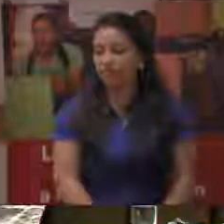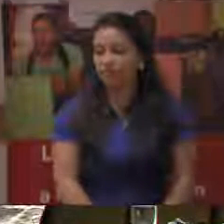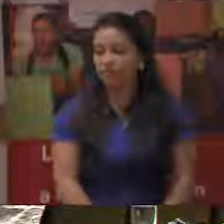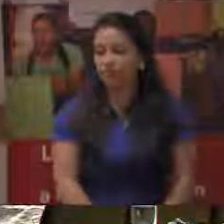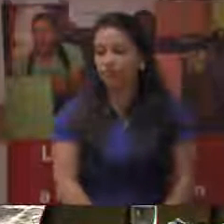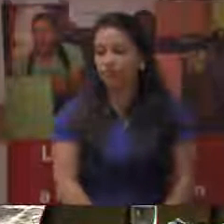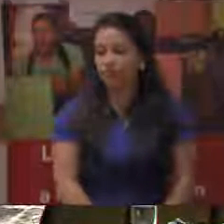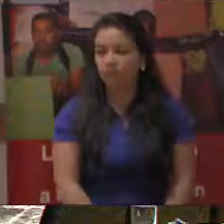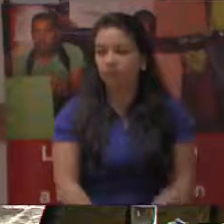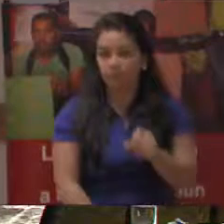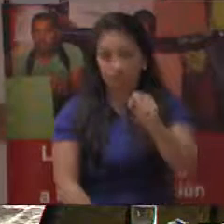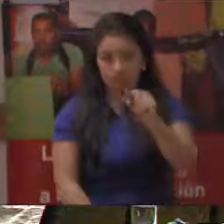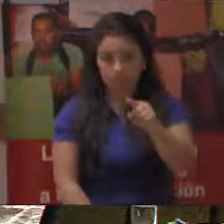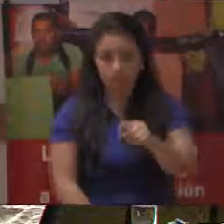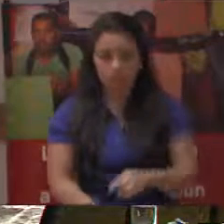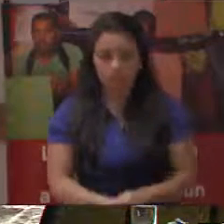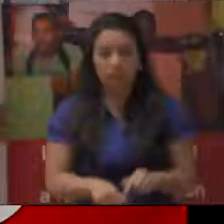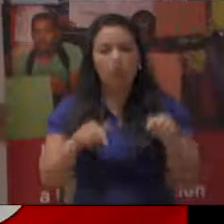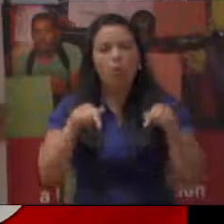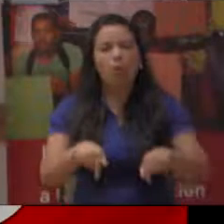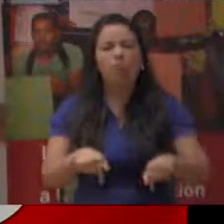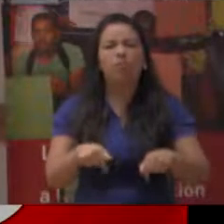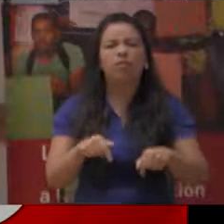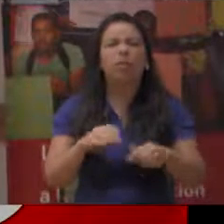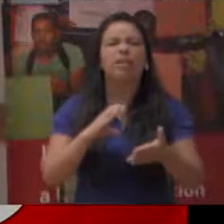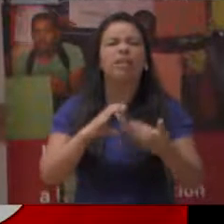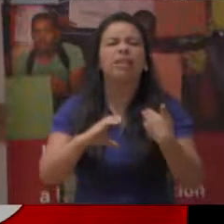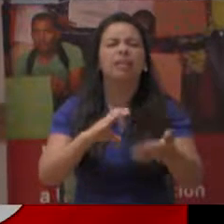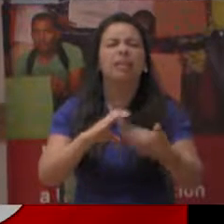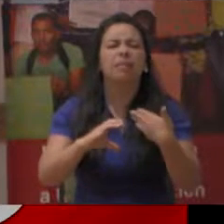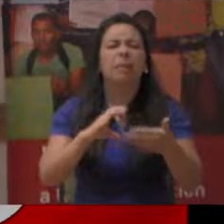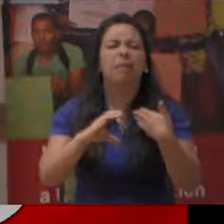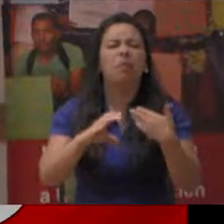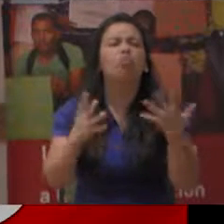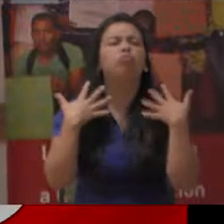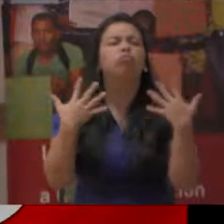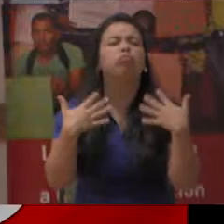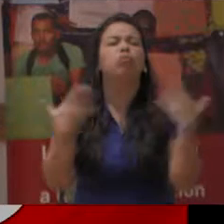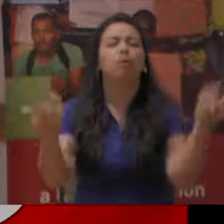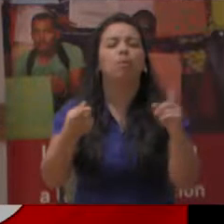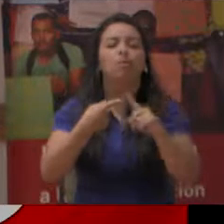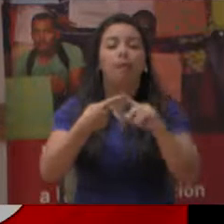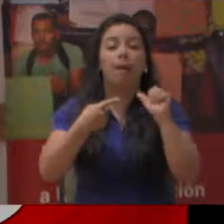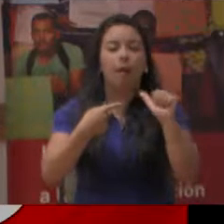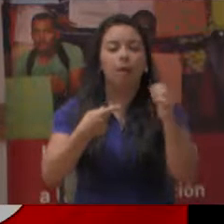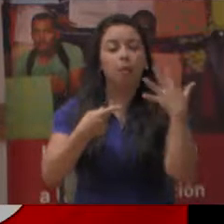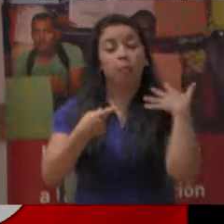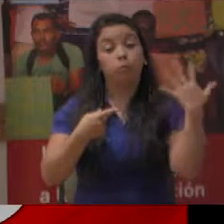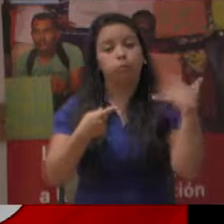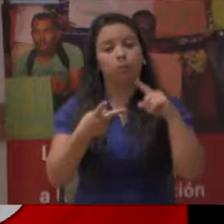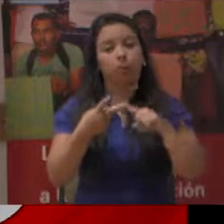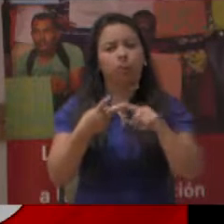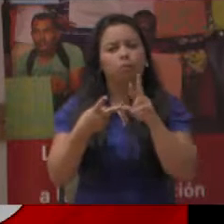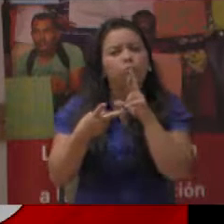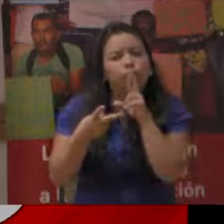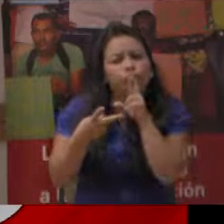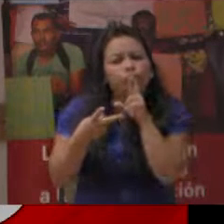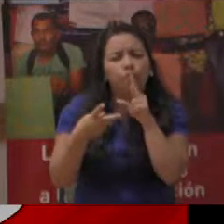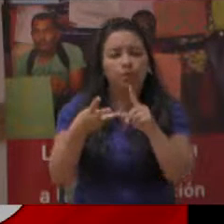El día de hoy el clima es, opciones múltiples, A, cálido, B, frío,